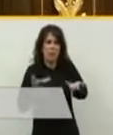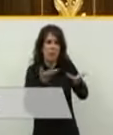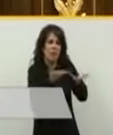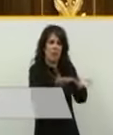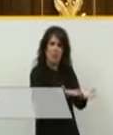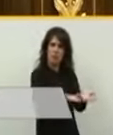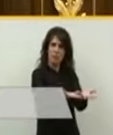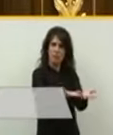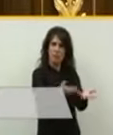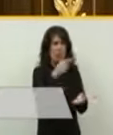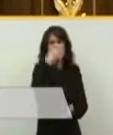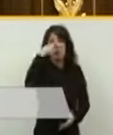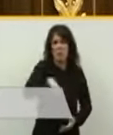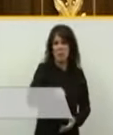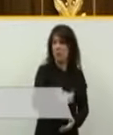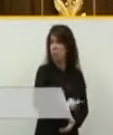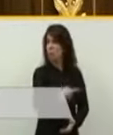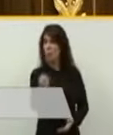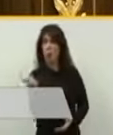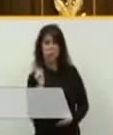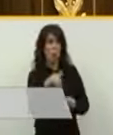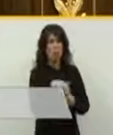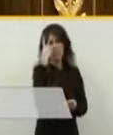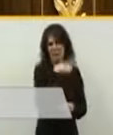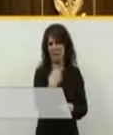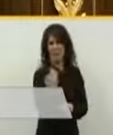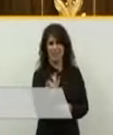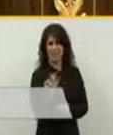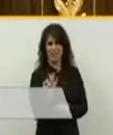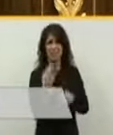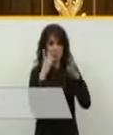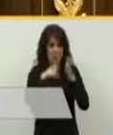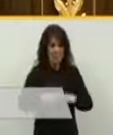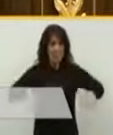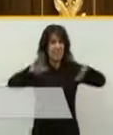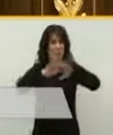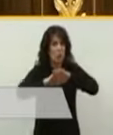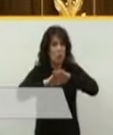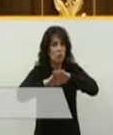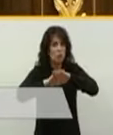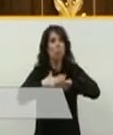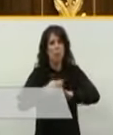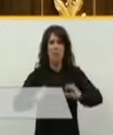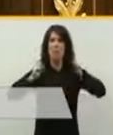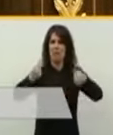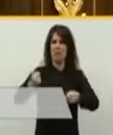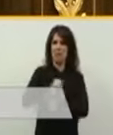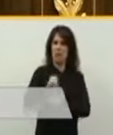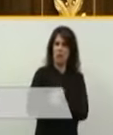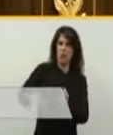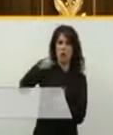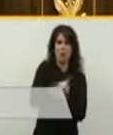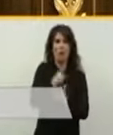votar todos los que estamos aquí. Pero a partir de esta noche nos podemos poner a trabajar para que haya un gobierno a